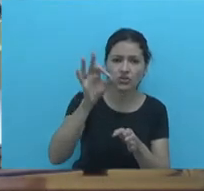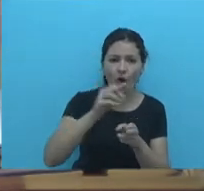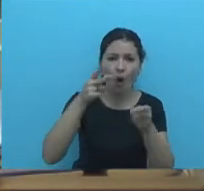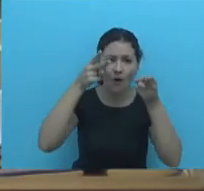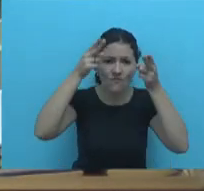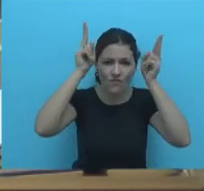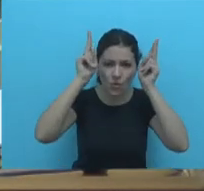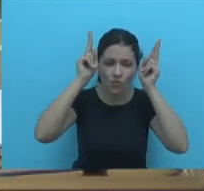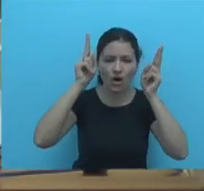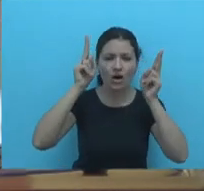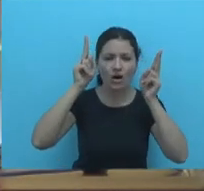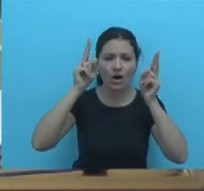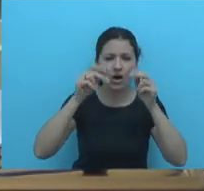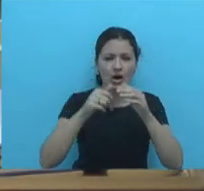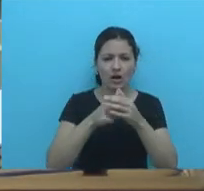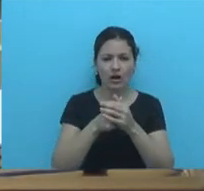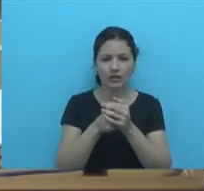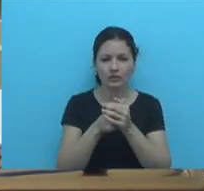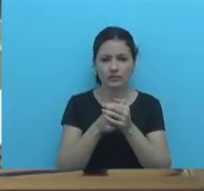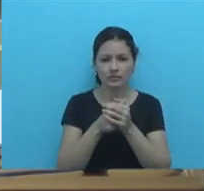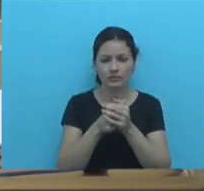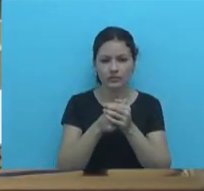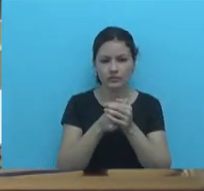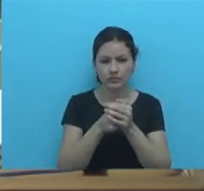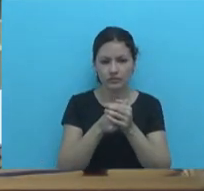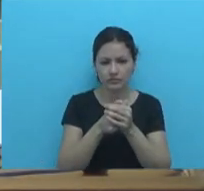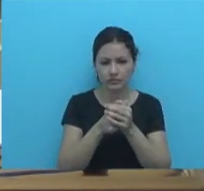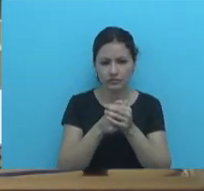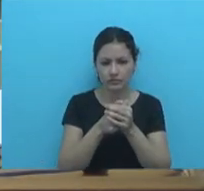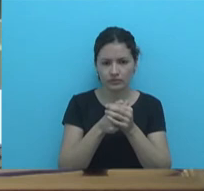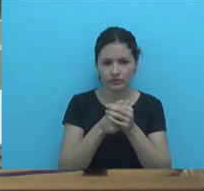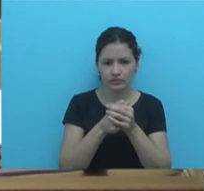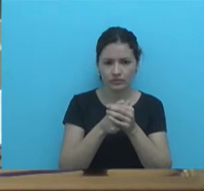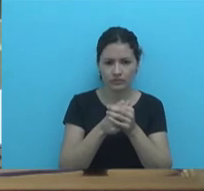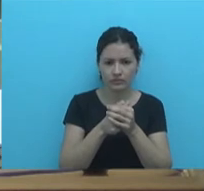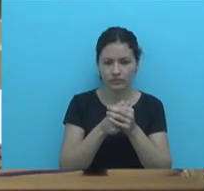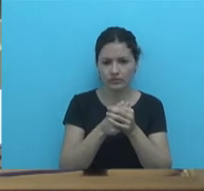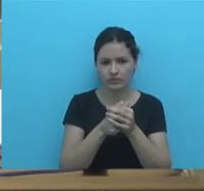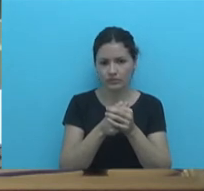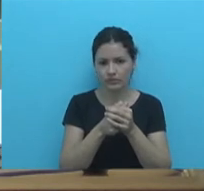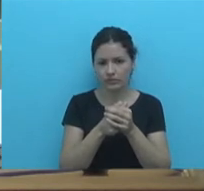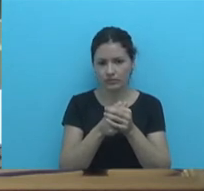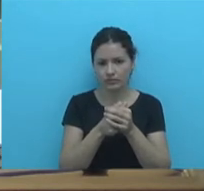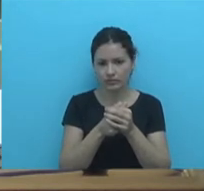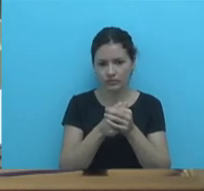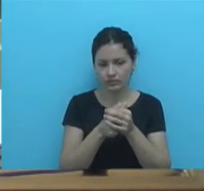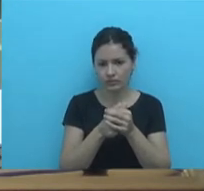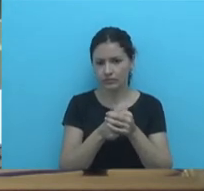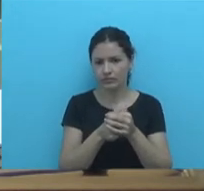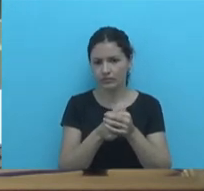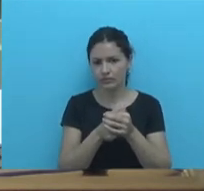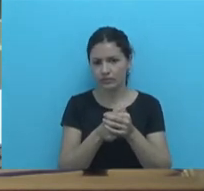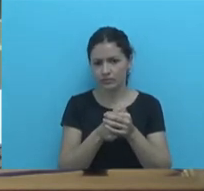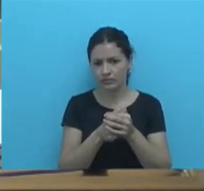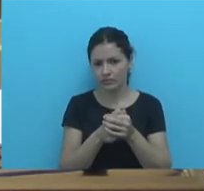crían, animales, o sea, que están muy bien. Por eso la discusión quizás nunca podamos saldarla nosotros en